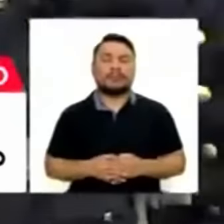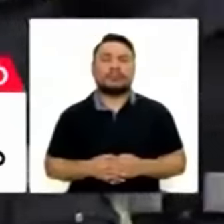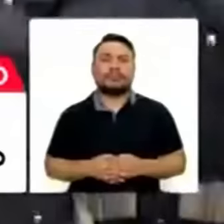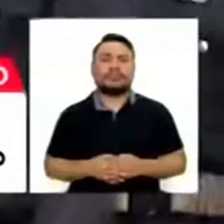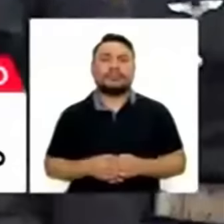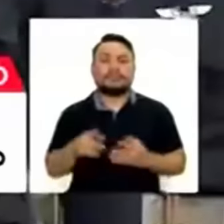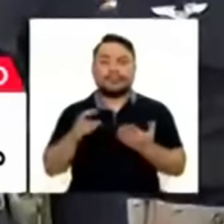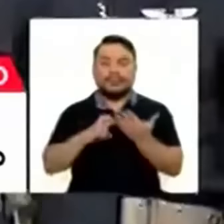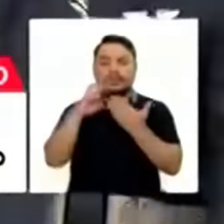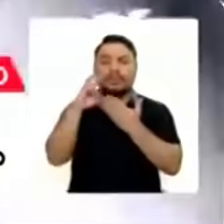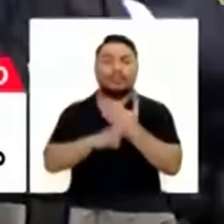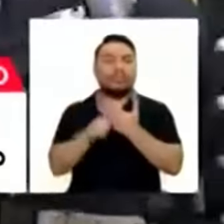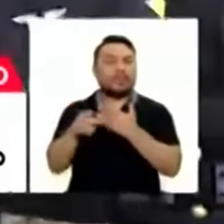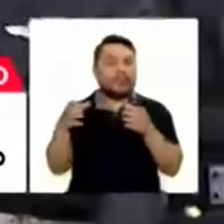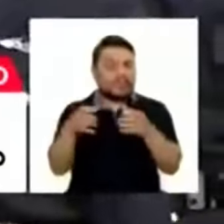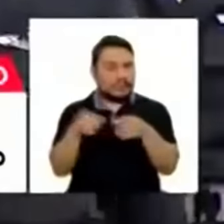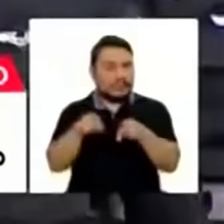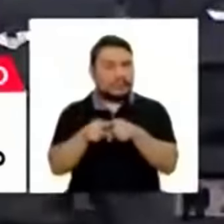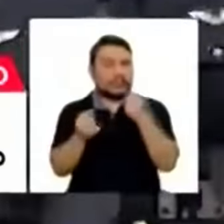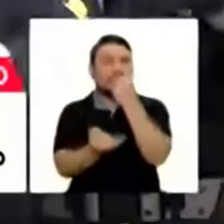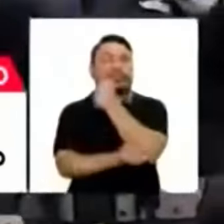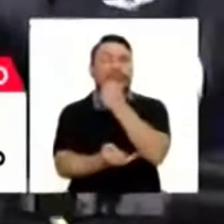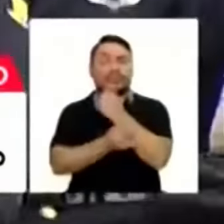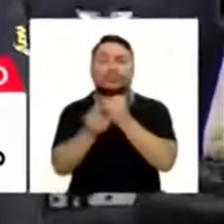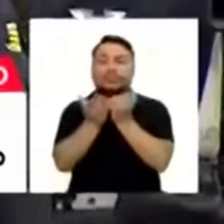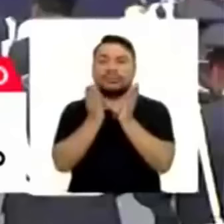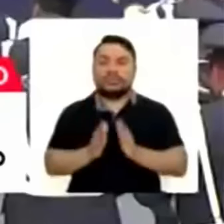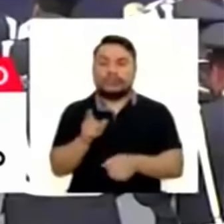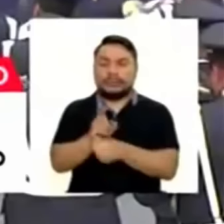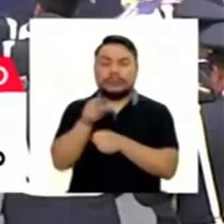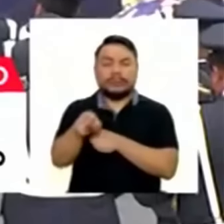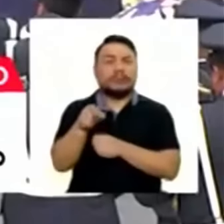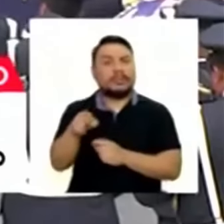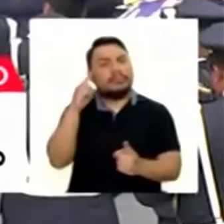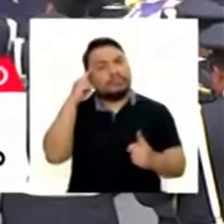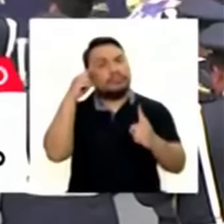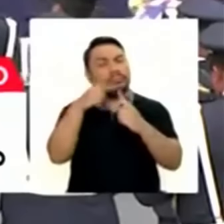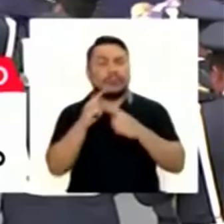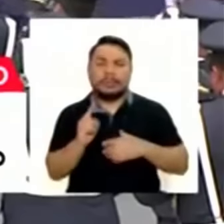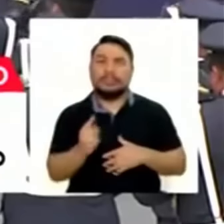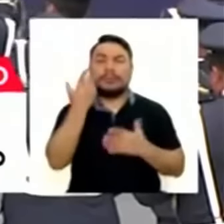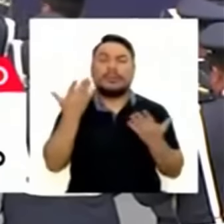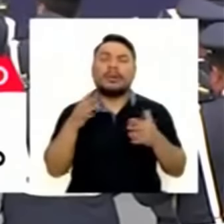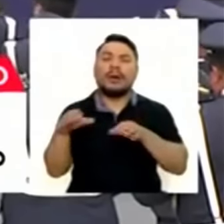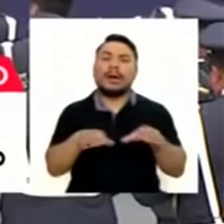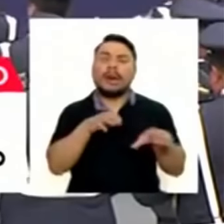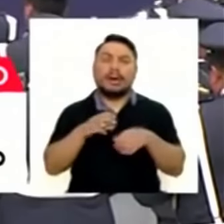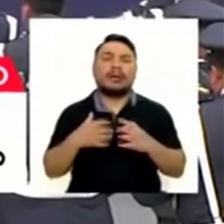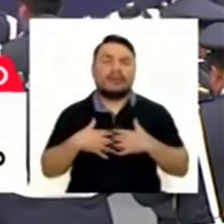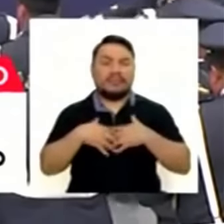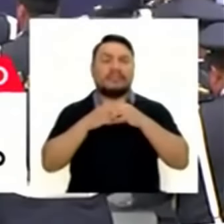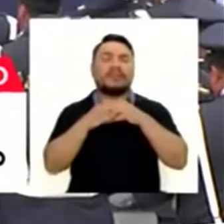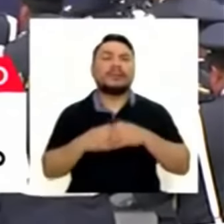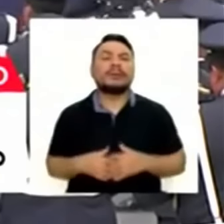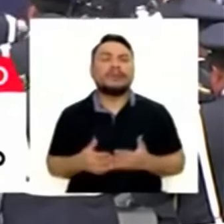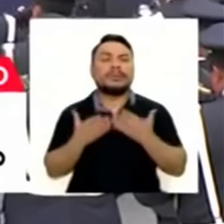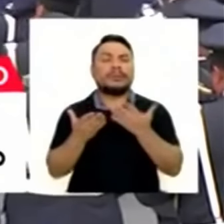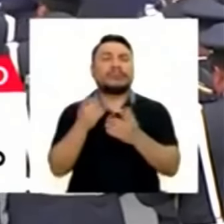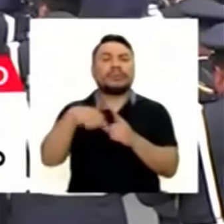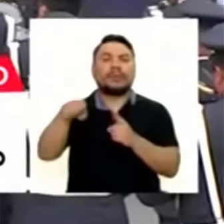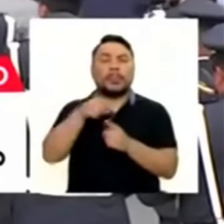El programa militar que brinda el instituto a los alumnos tiene como objetivo primordial desarrollar la fortaleza militar del